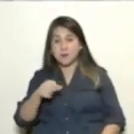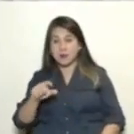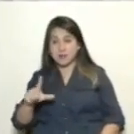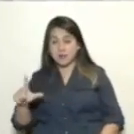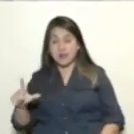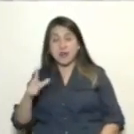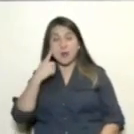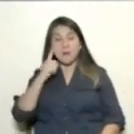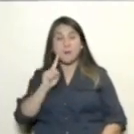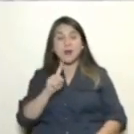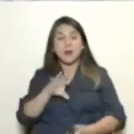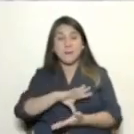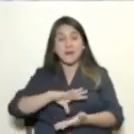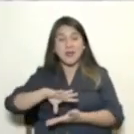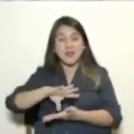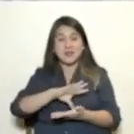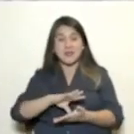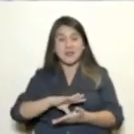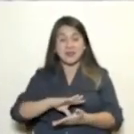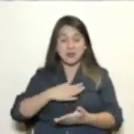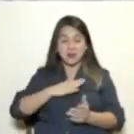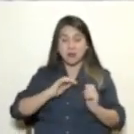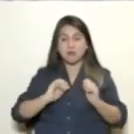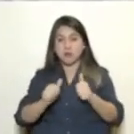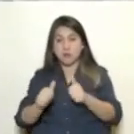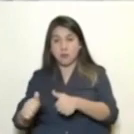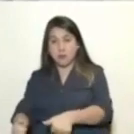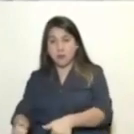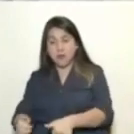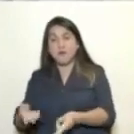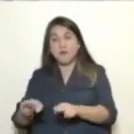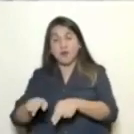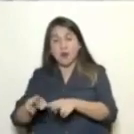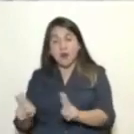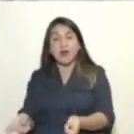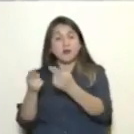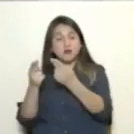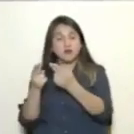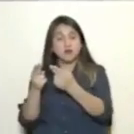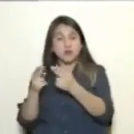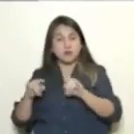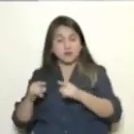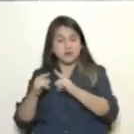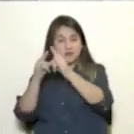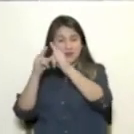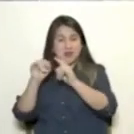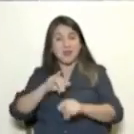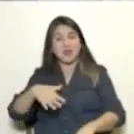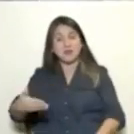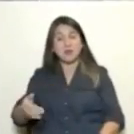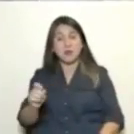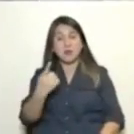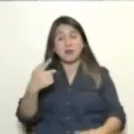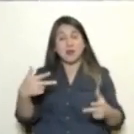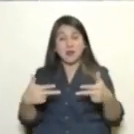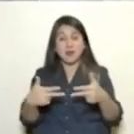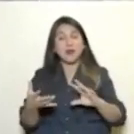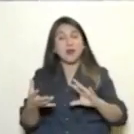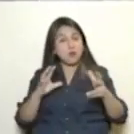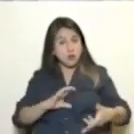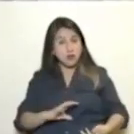los países que había derrotado. Eso fue nuevo, ¿no? Porque después de la Primera Guerra